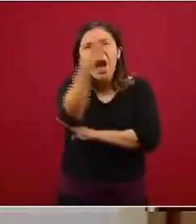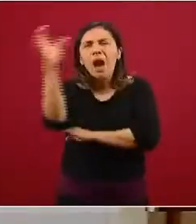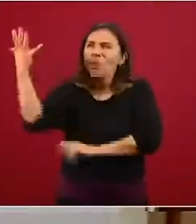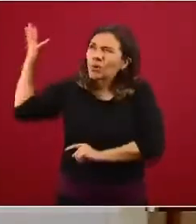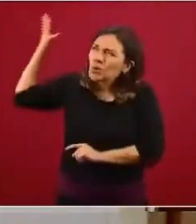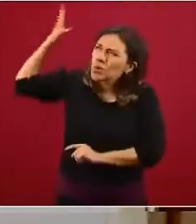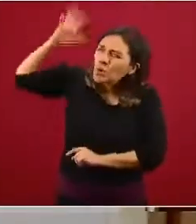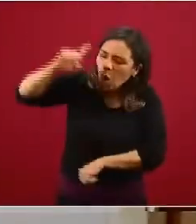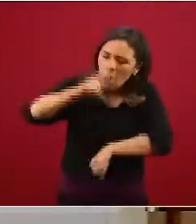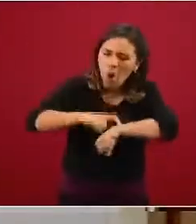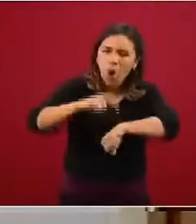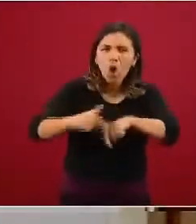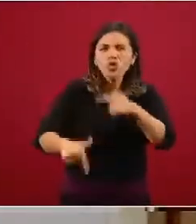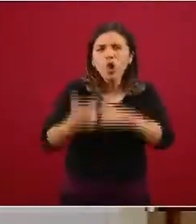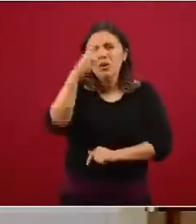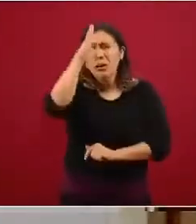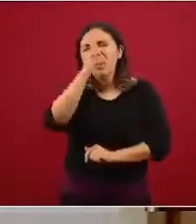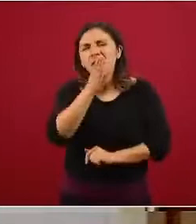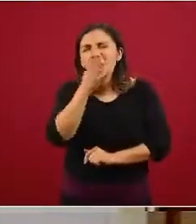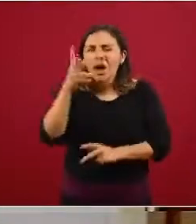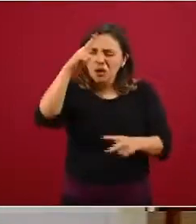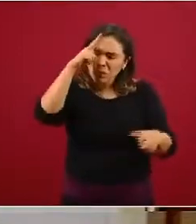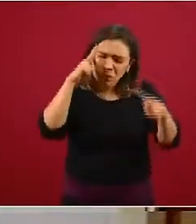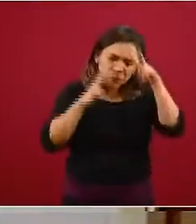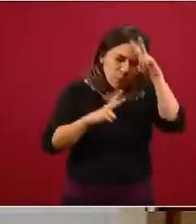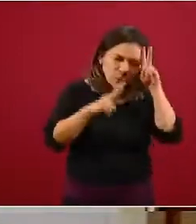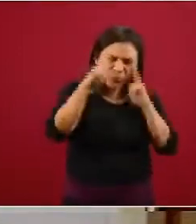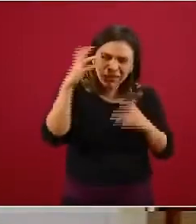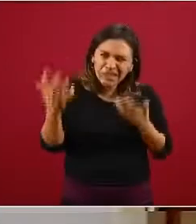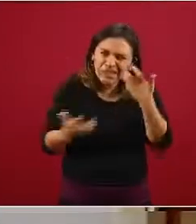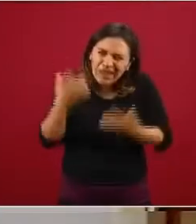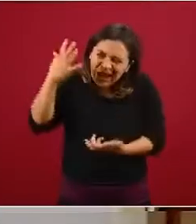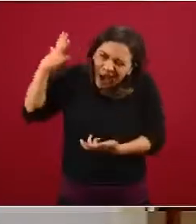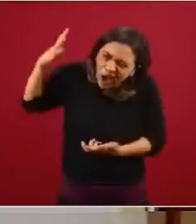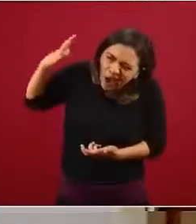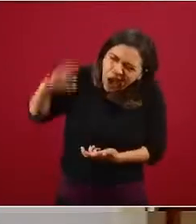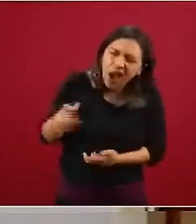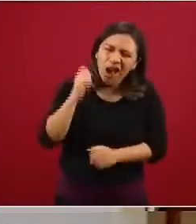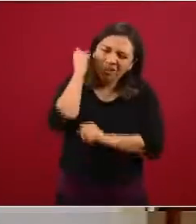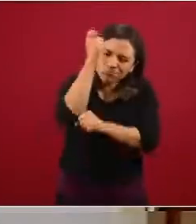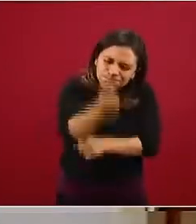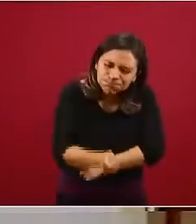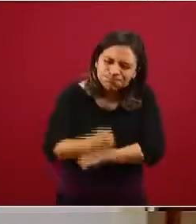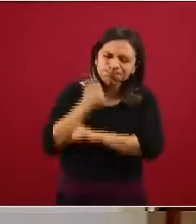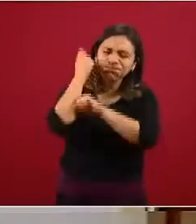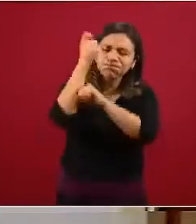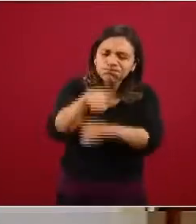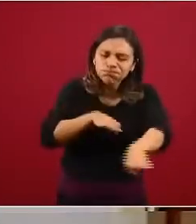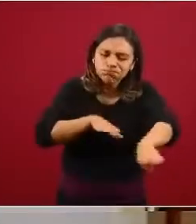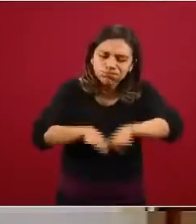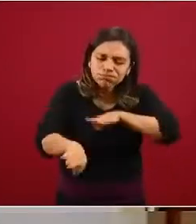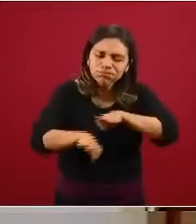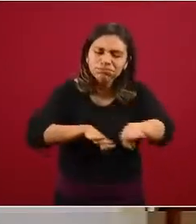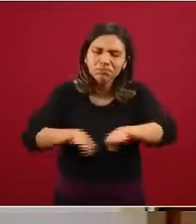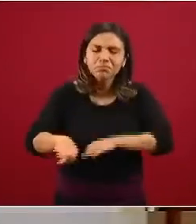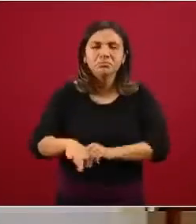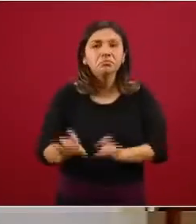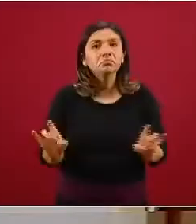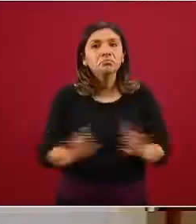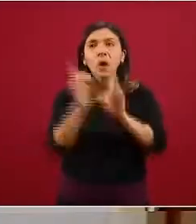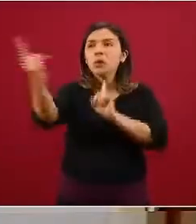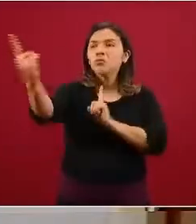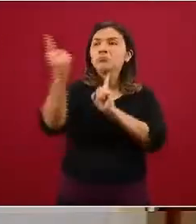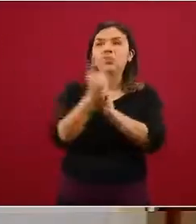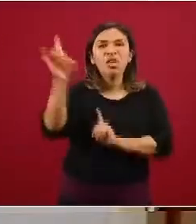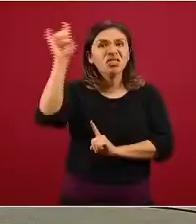pleno sol a las 12, sudando, quemándose la piel, con su asadón y su rastrillo. Y de pronto se le aparece el